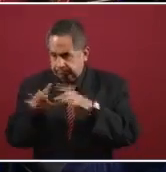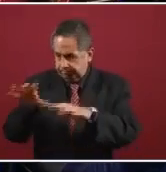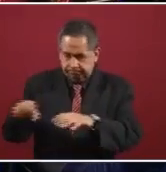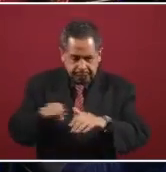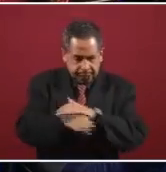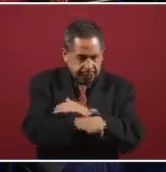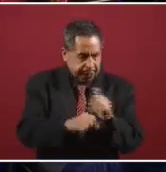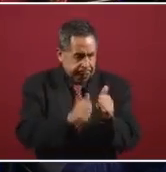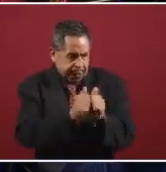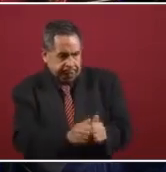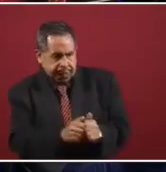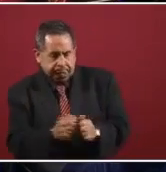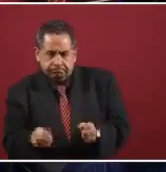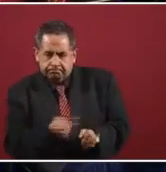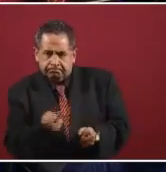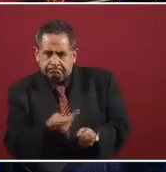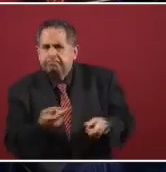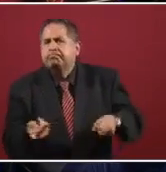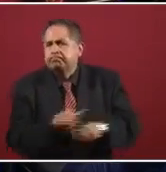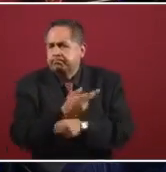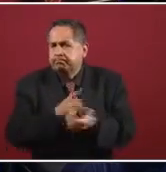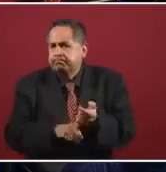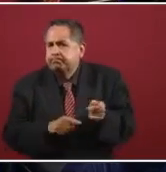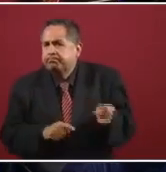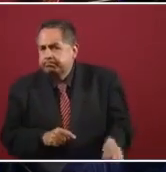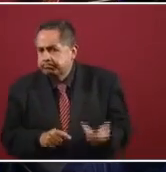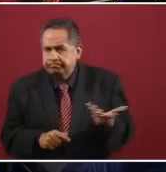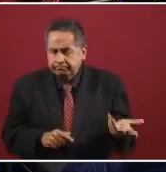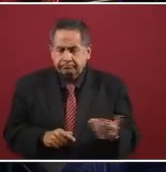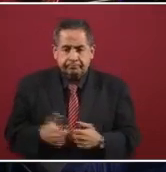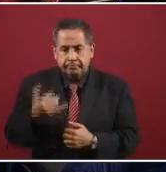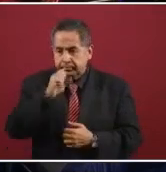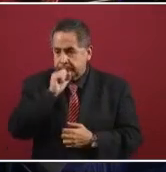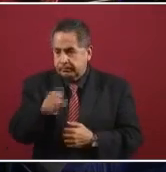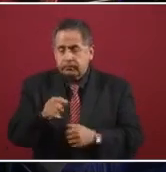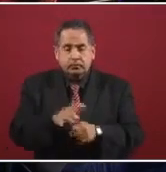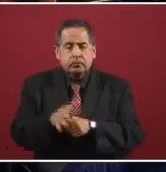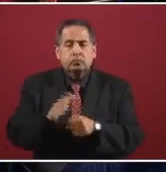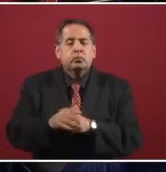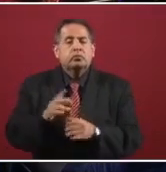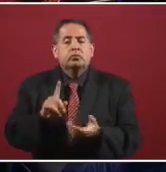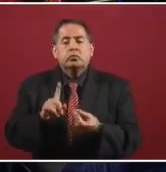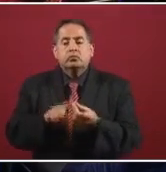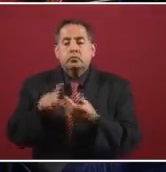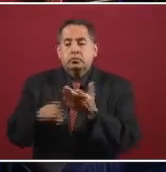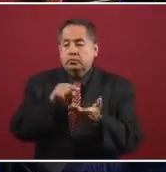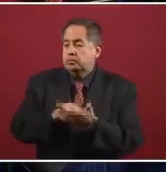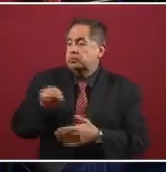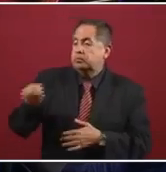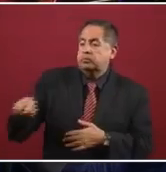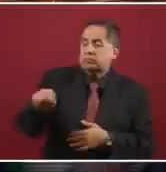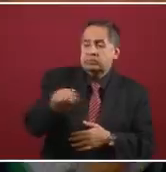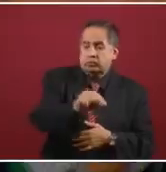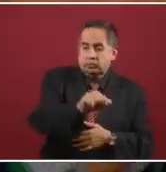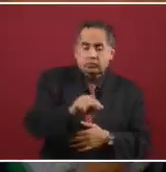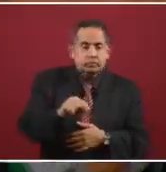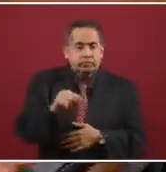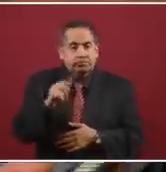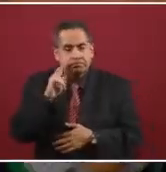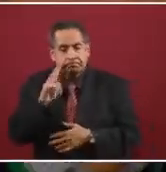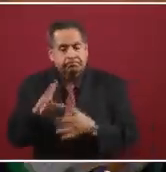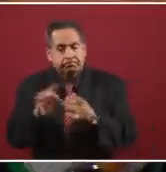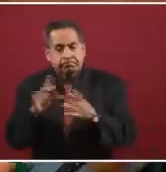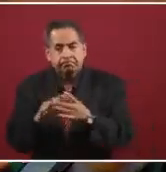pasa con ellas? Y sobre todo eso, ¿y cuáles son los puntos donde están regresando a